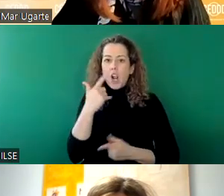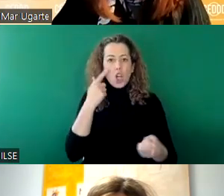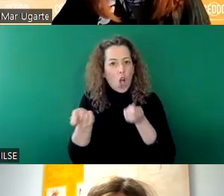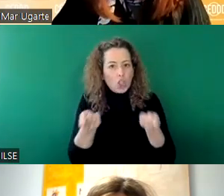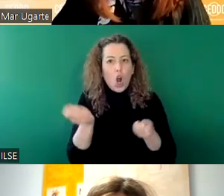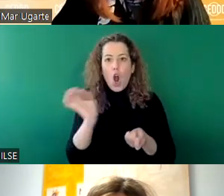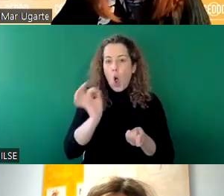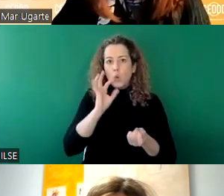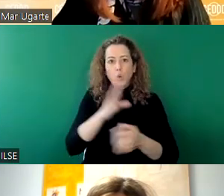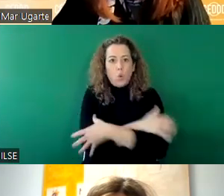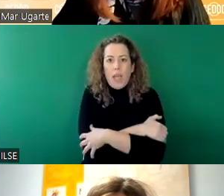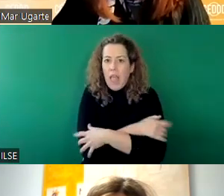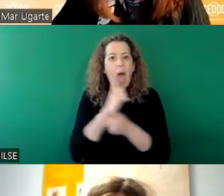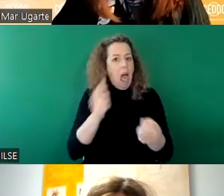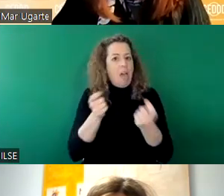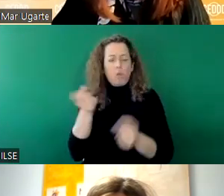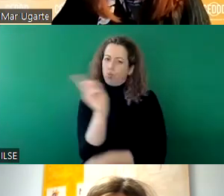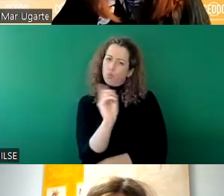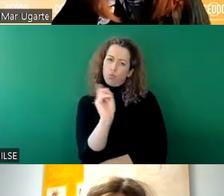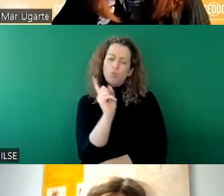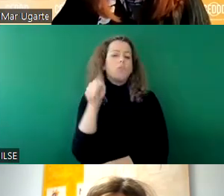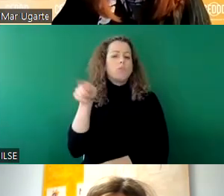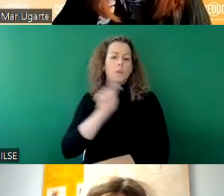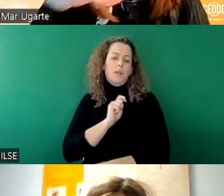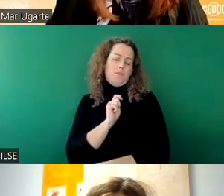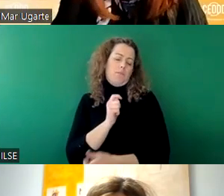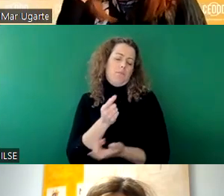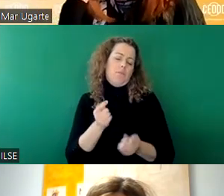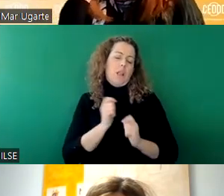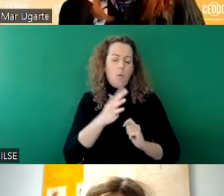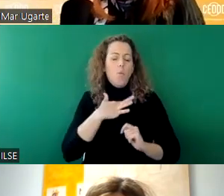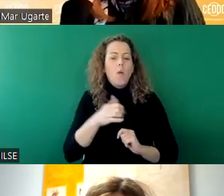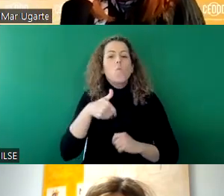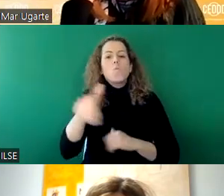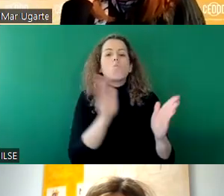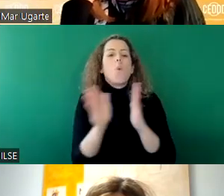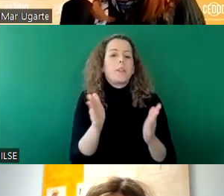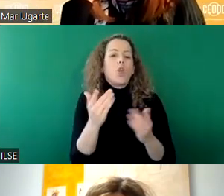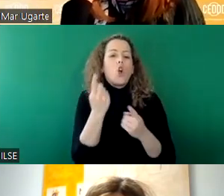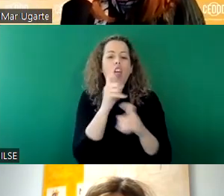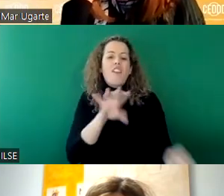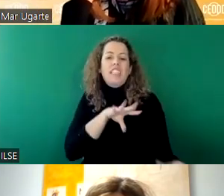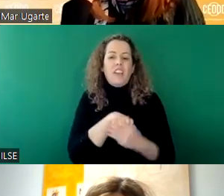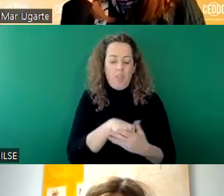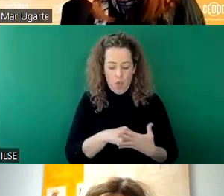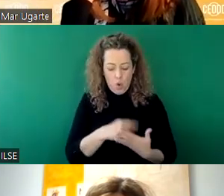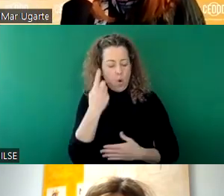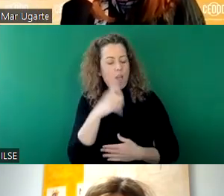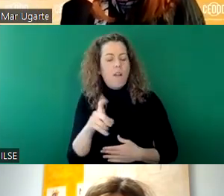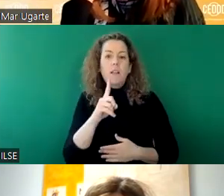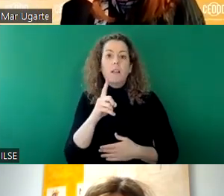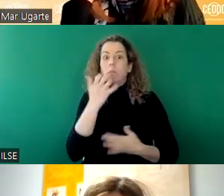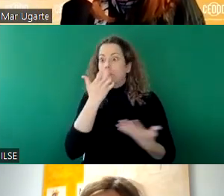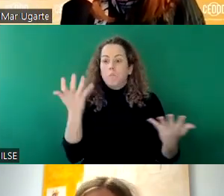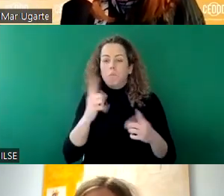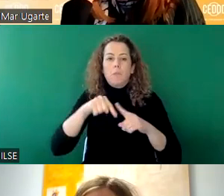o sujetada. Y eso también nos está dando la opción de que en un momento determinado no tengamos que hacer esa intervención y si posteriormente